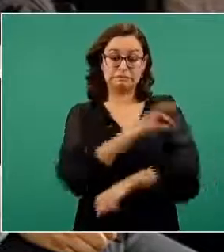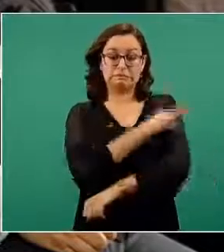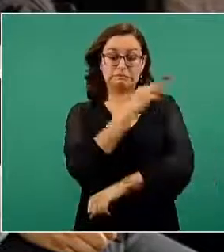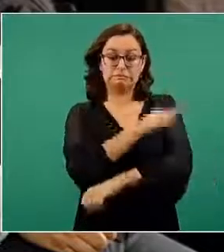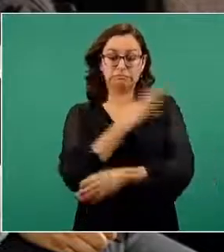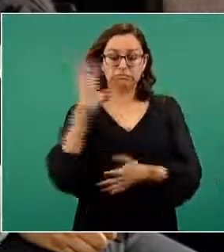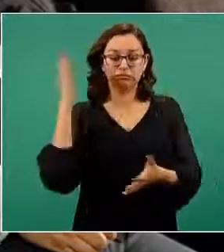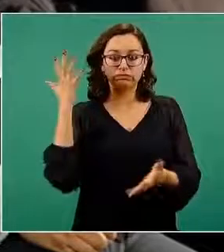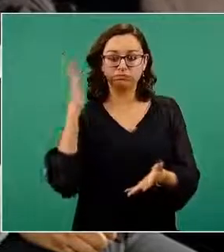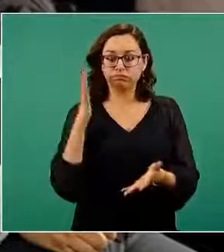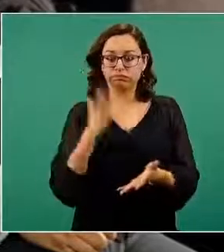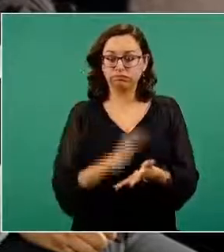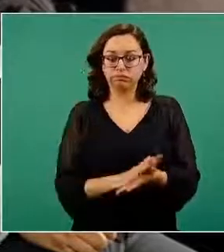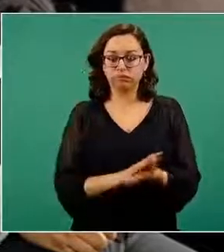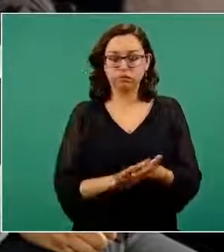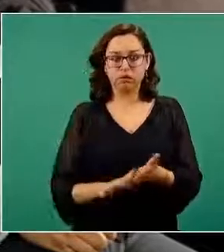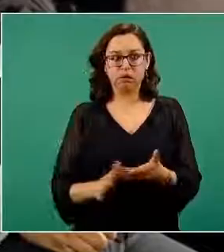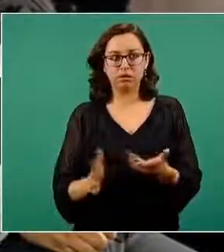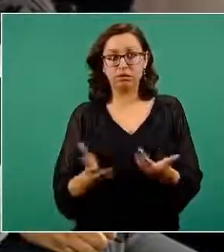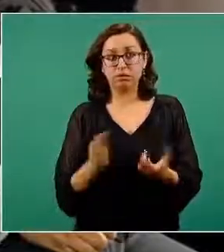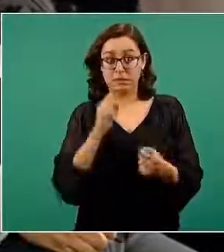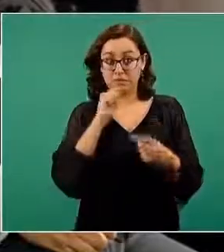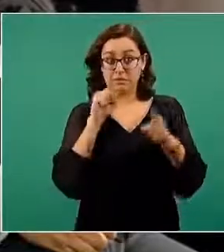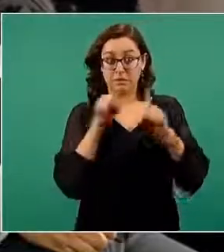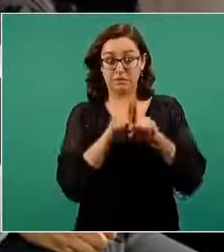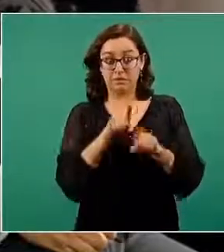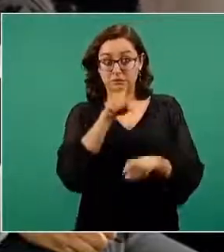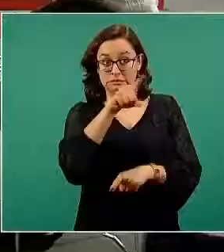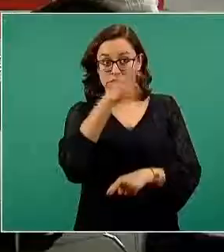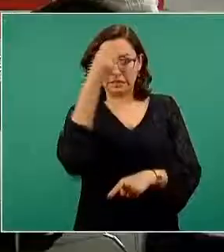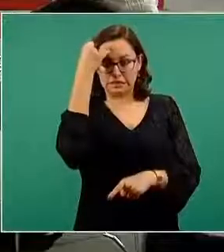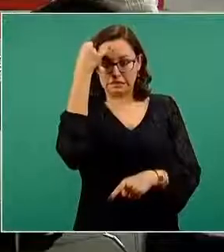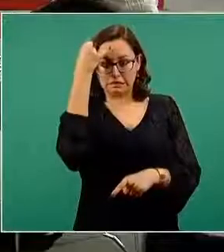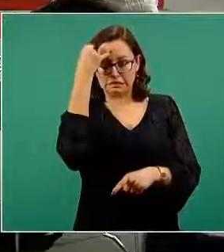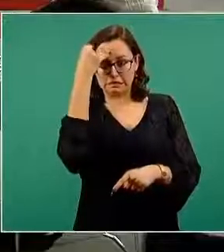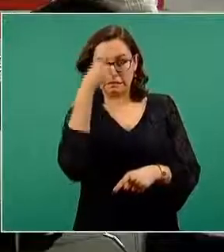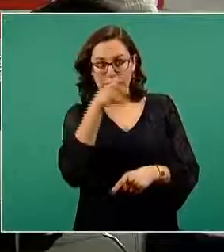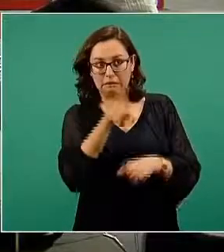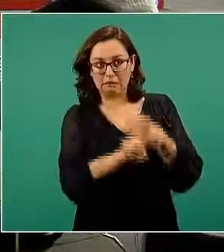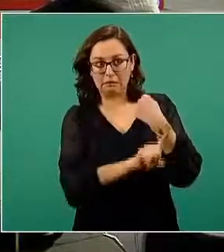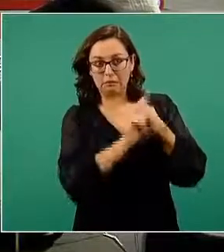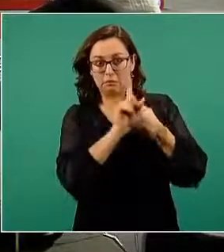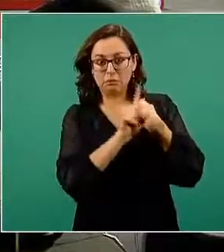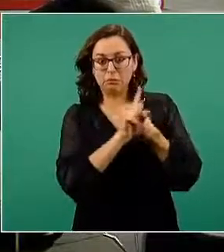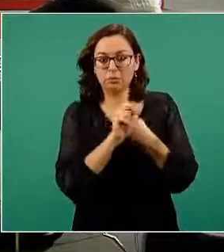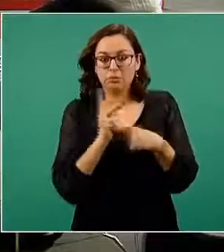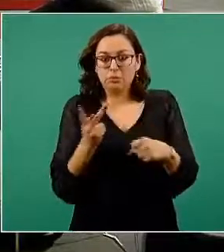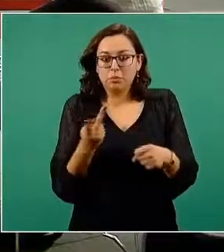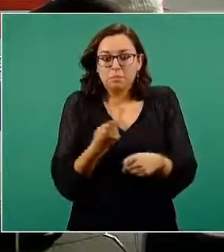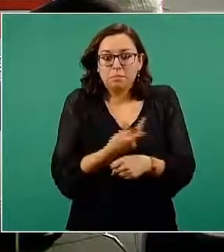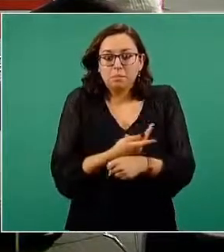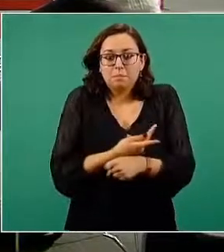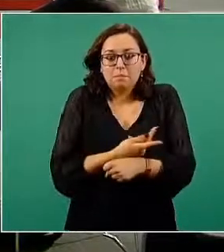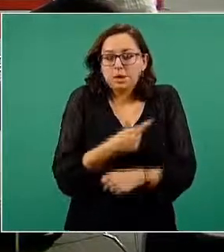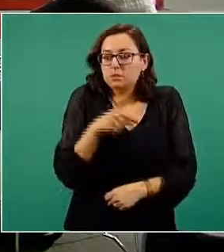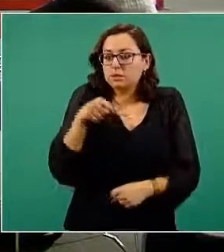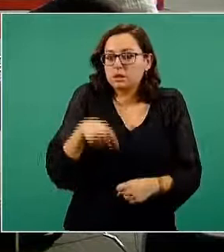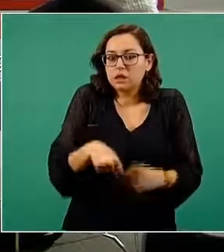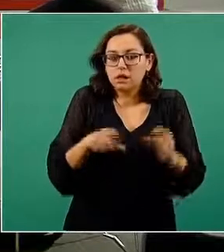Podemos ver ahorita el caso de India, ¿no? Que hay un plan del